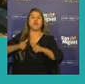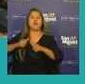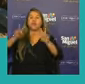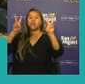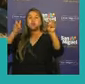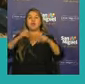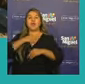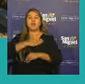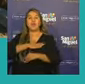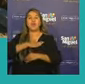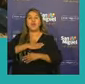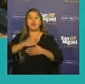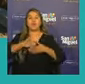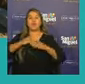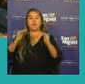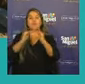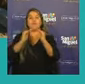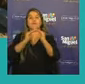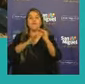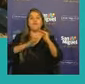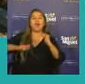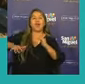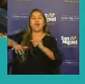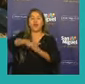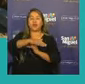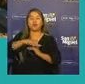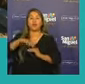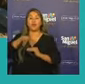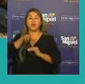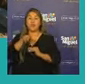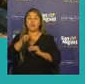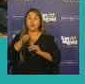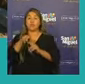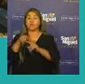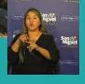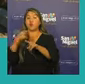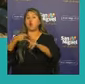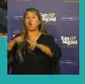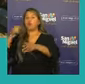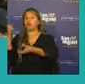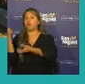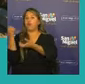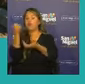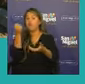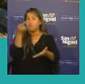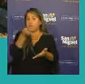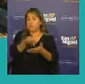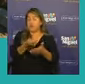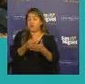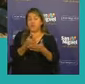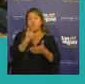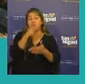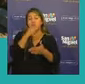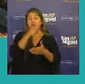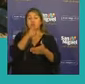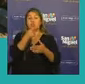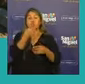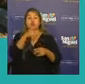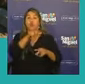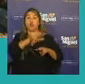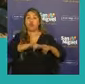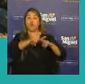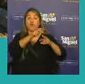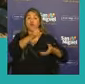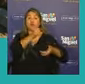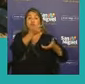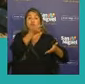que financiarlo con otro tipo de financiamiento porque ya los recursos del Quiero Mi Barrio no nos alcanzaron,